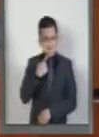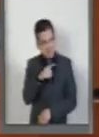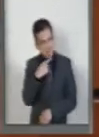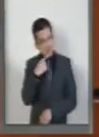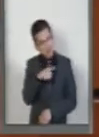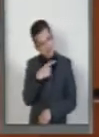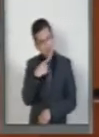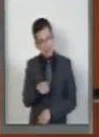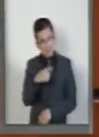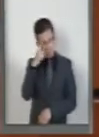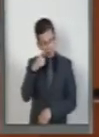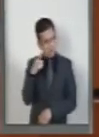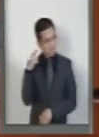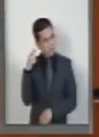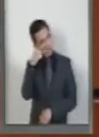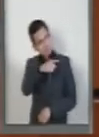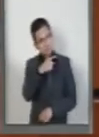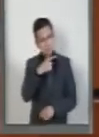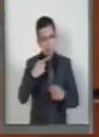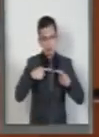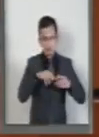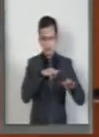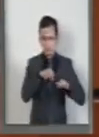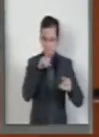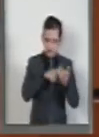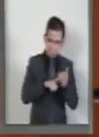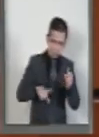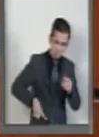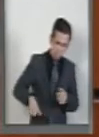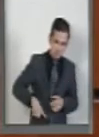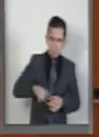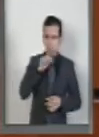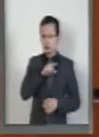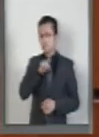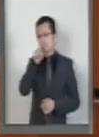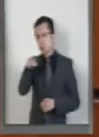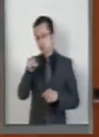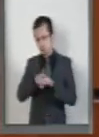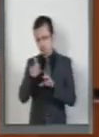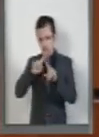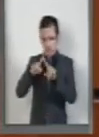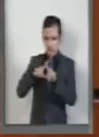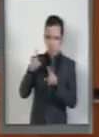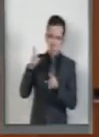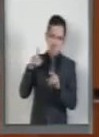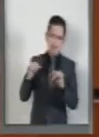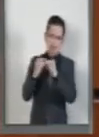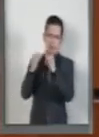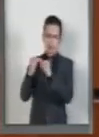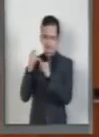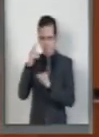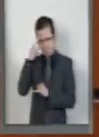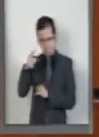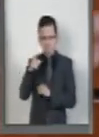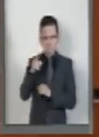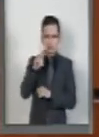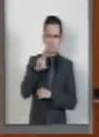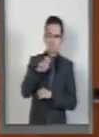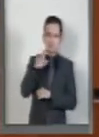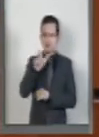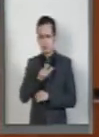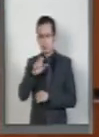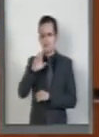consideraran servidores públicos a los consejeros independientes de los órganos de gobierno de las empresas productivas del Estado,